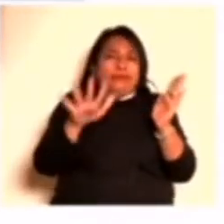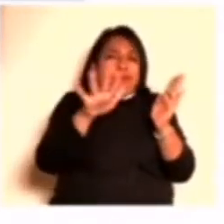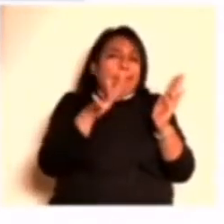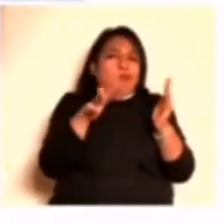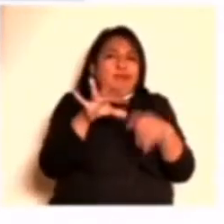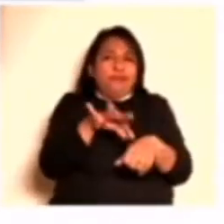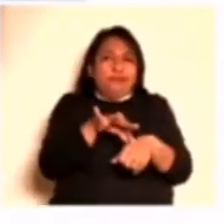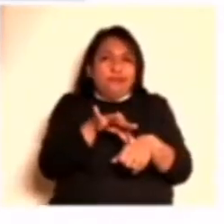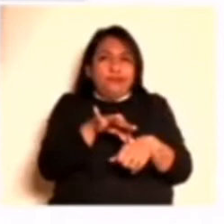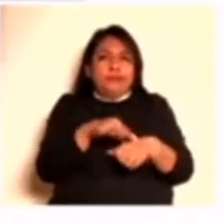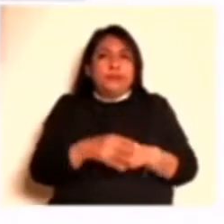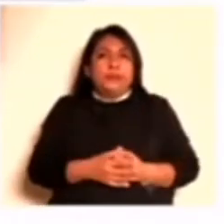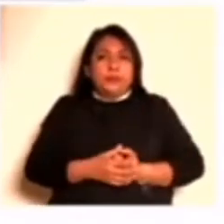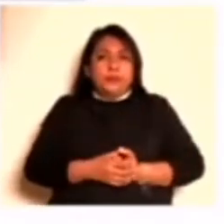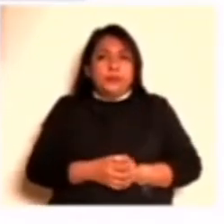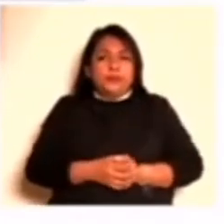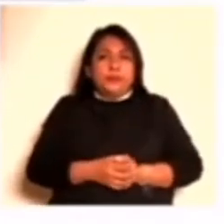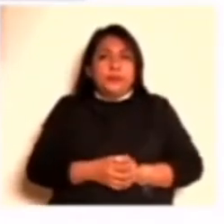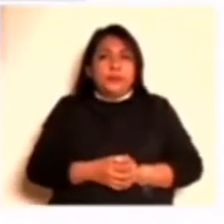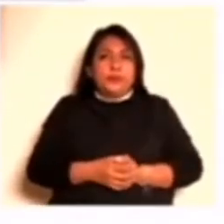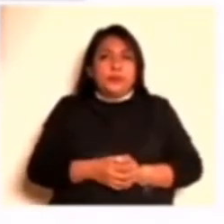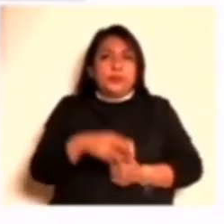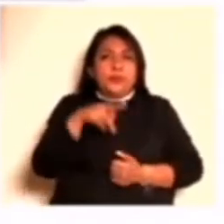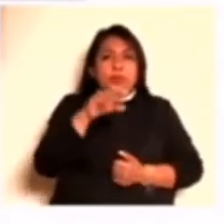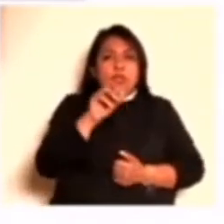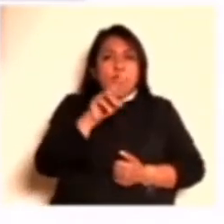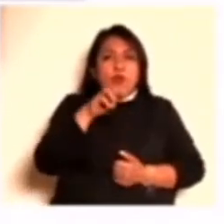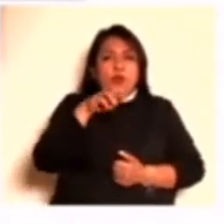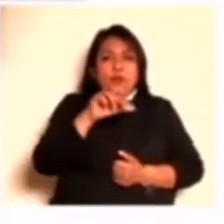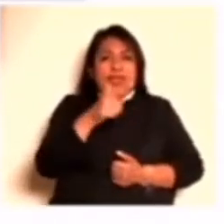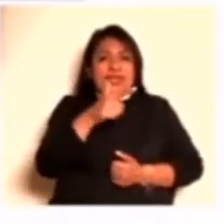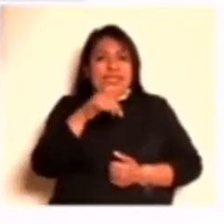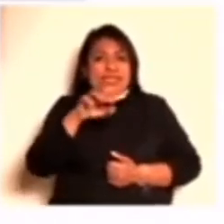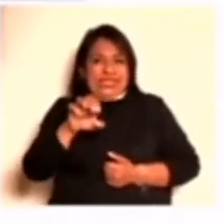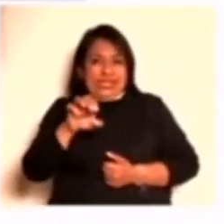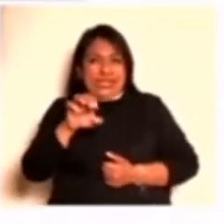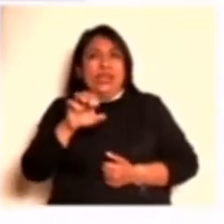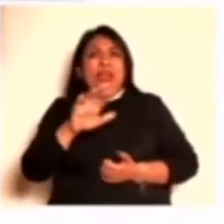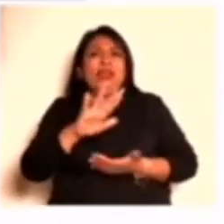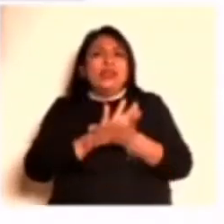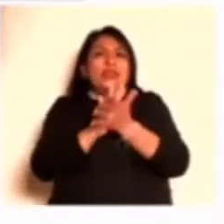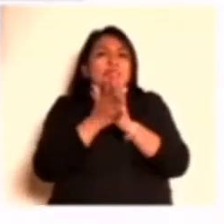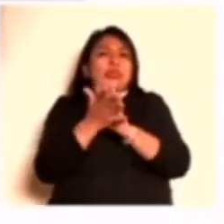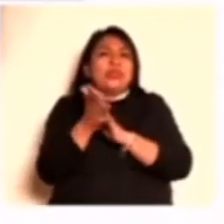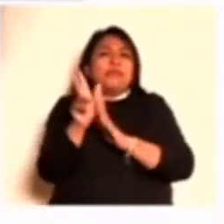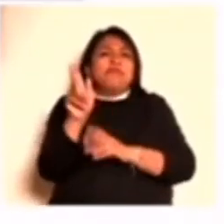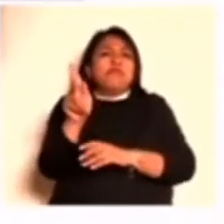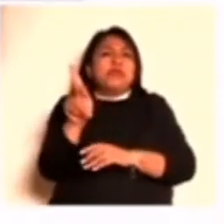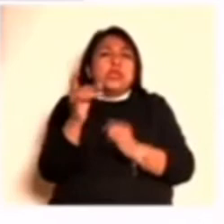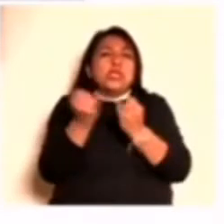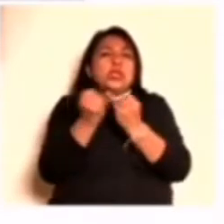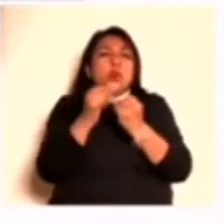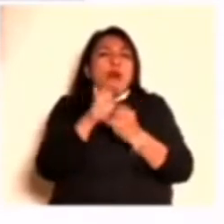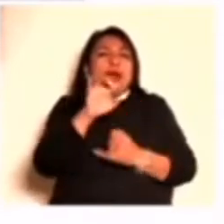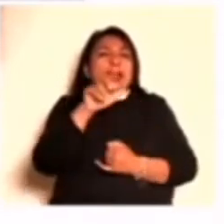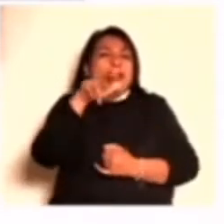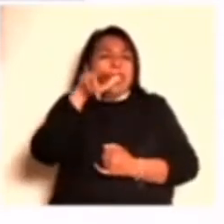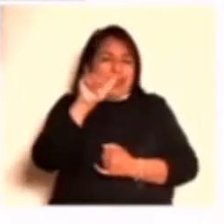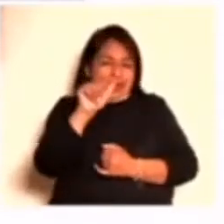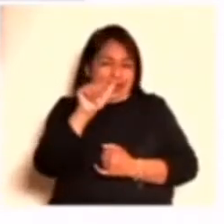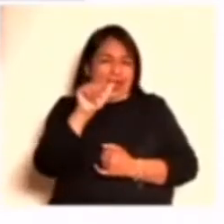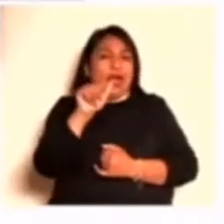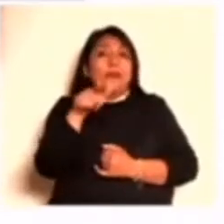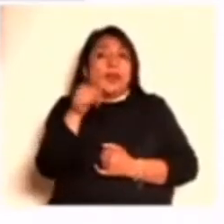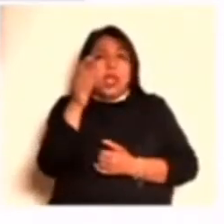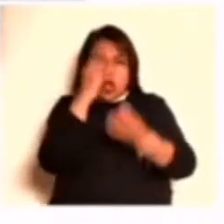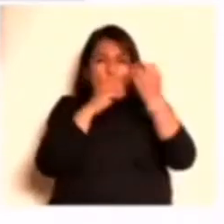que Norma Jean se convierte o actúa como si fuese Elena. Es una obra